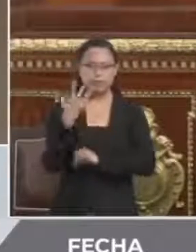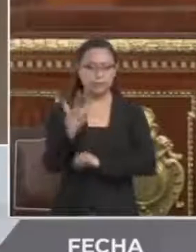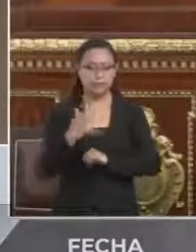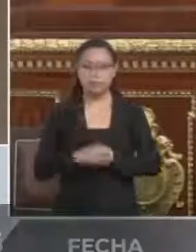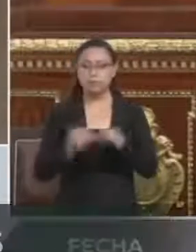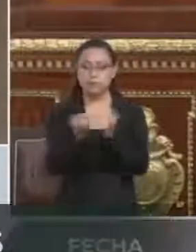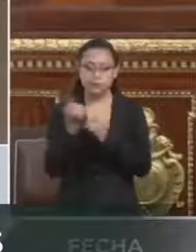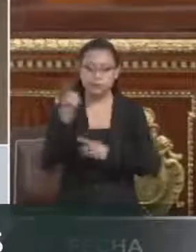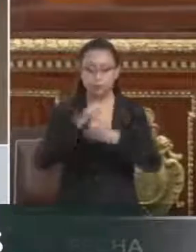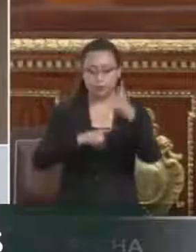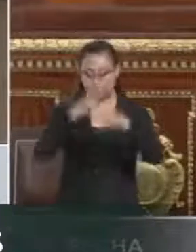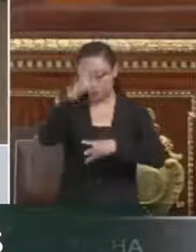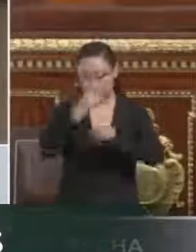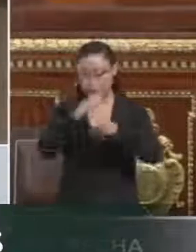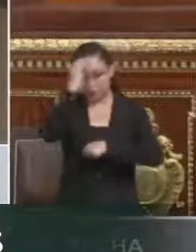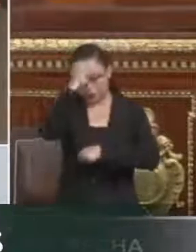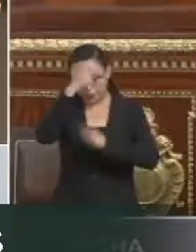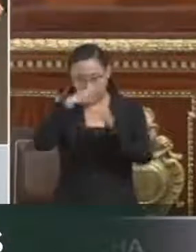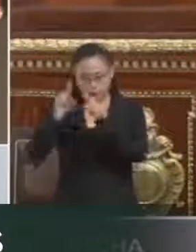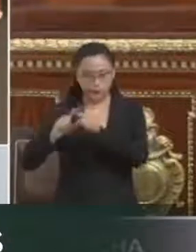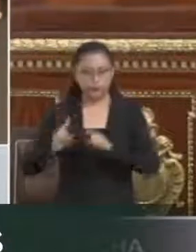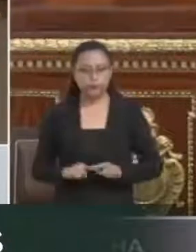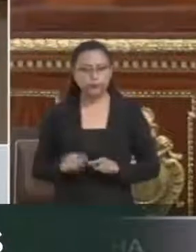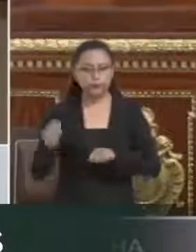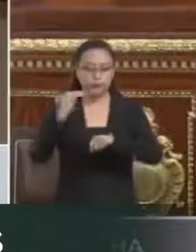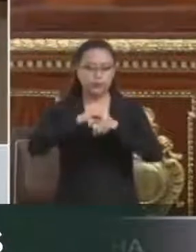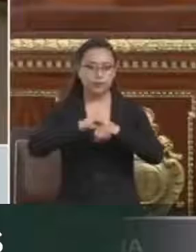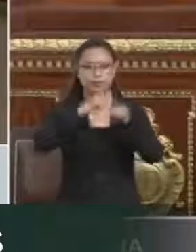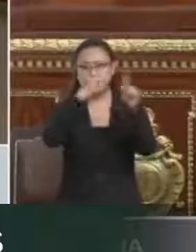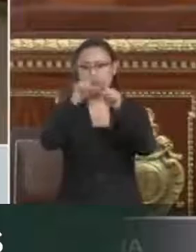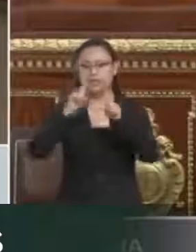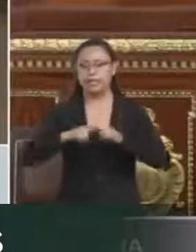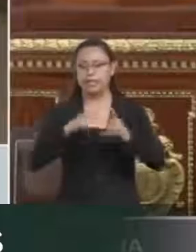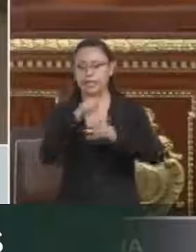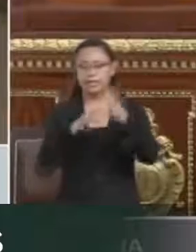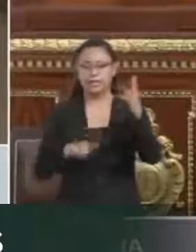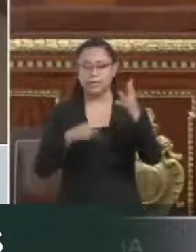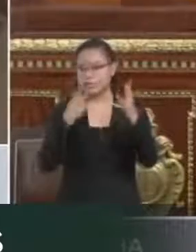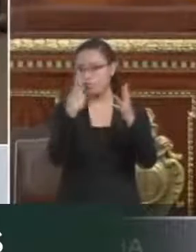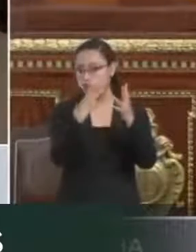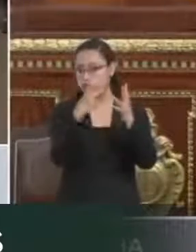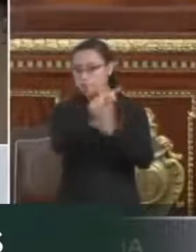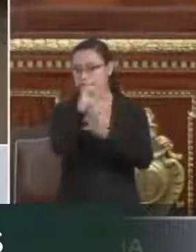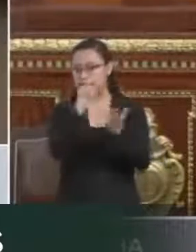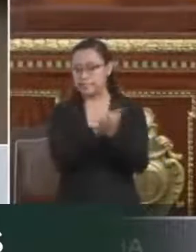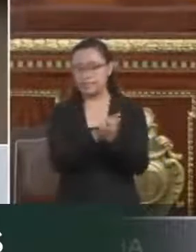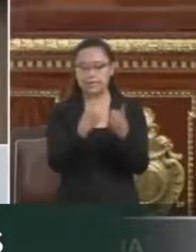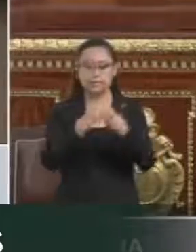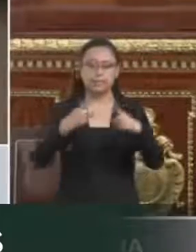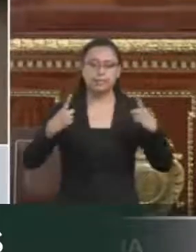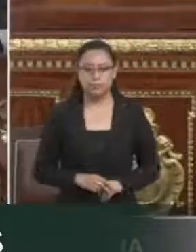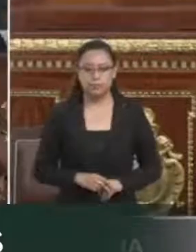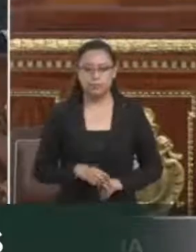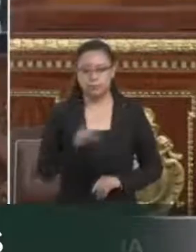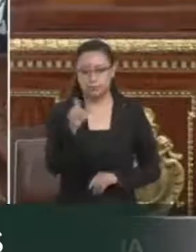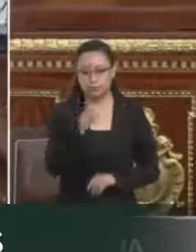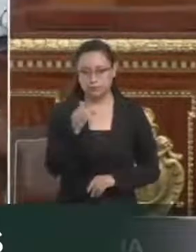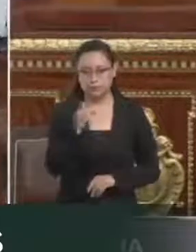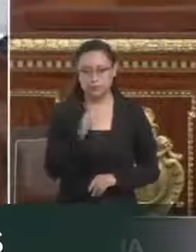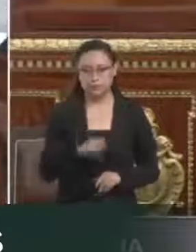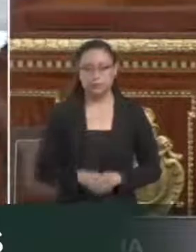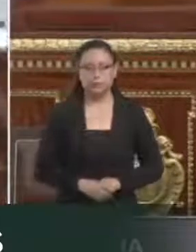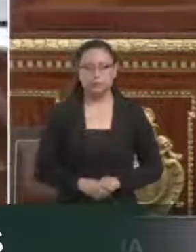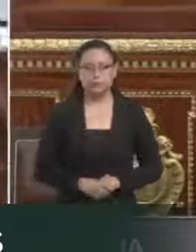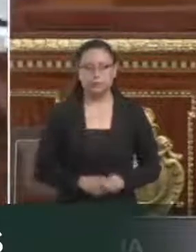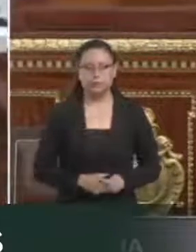La diputada del Congreso de la Ciudad de México, Circe Camacho, impulsó una reforma para regularizar 300 asentamientos humanos en varias alcaldías